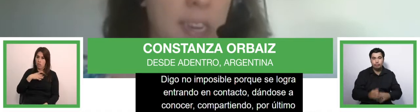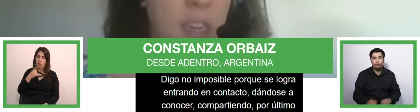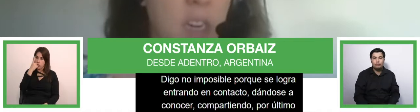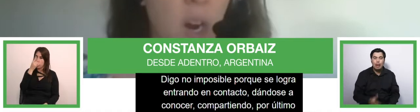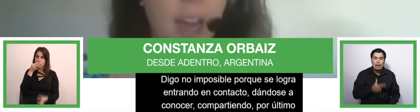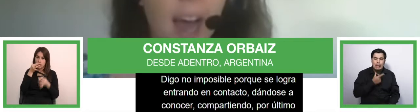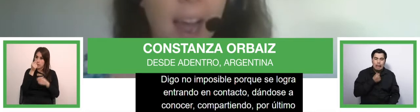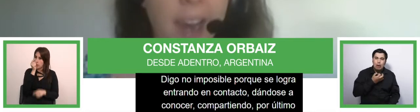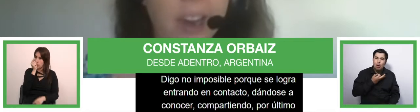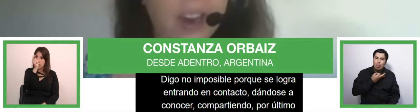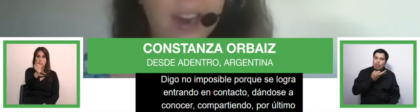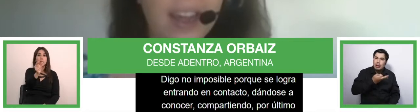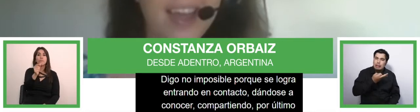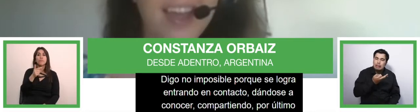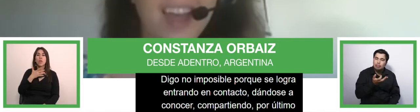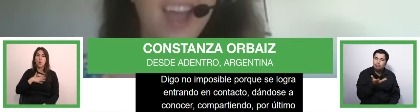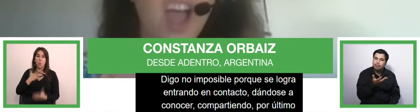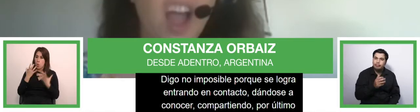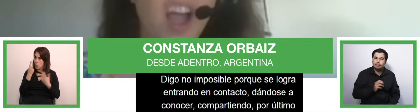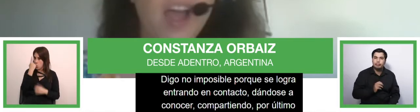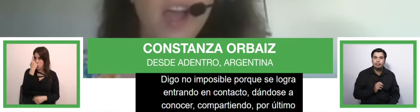quiero mencionar